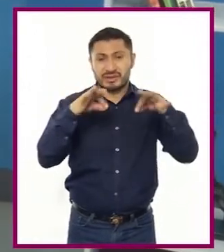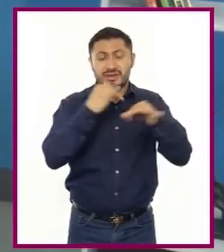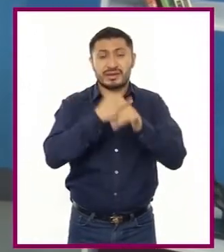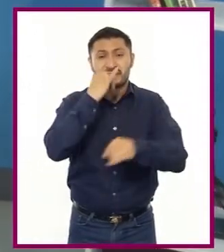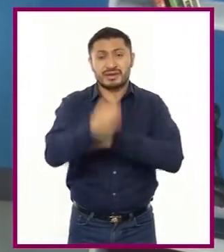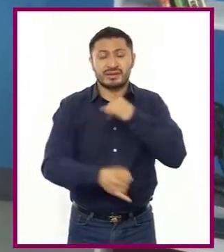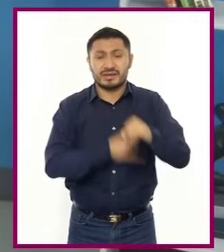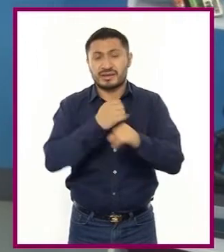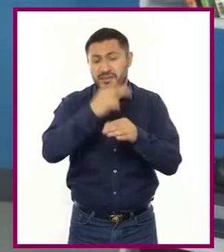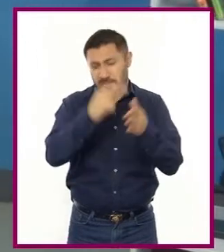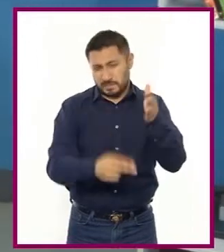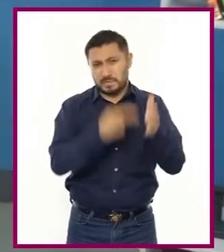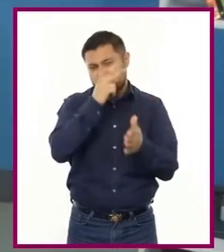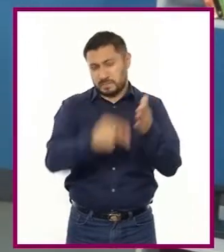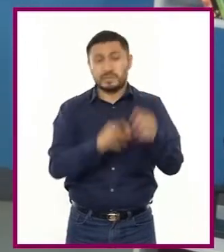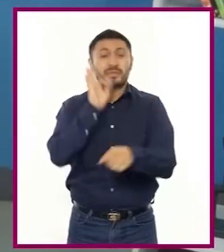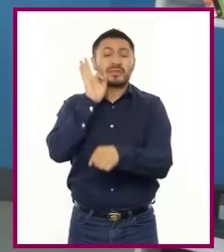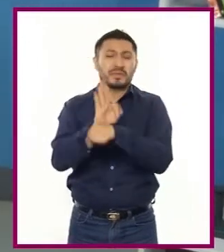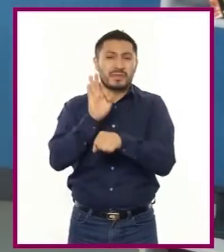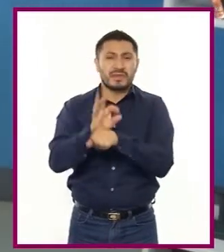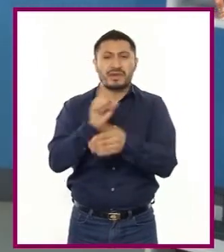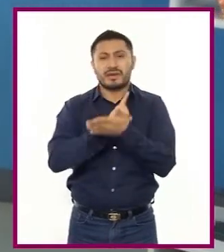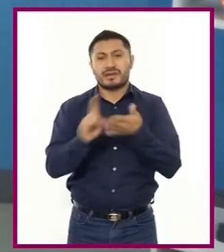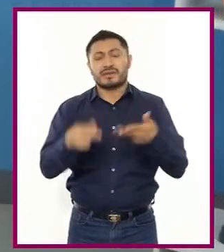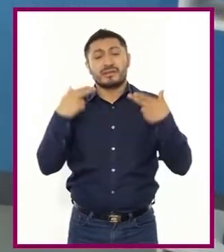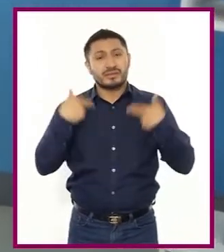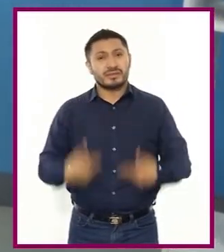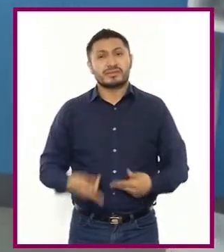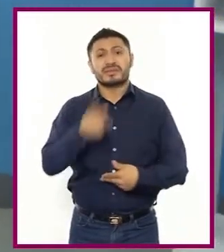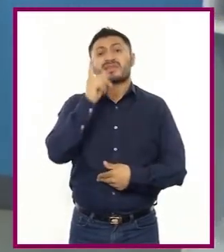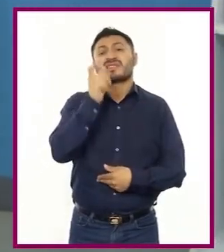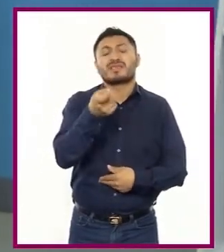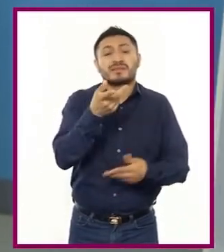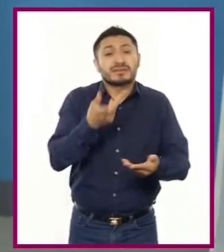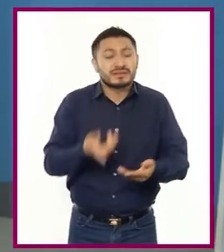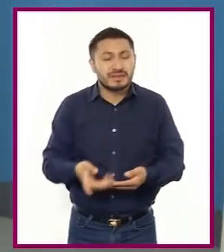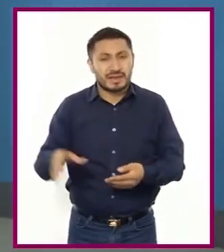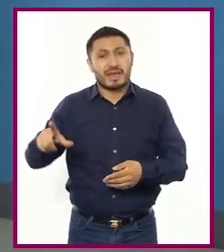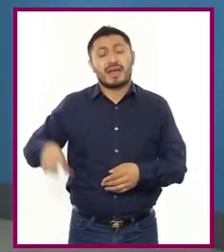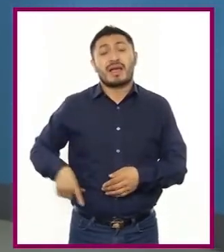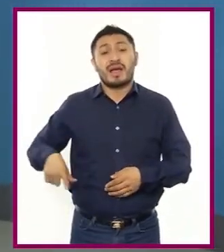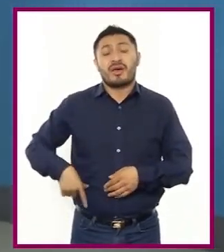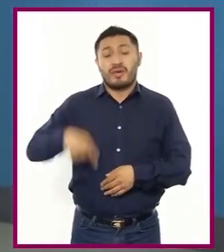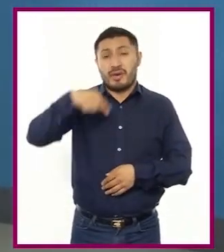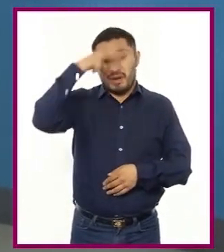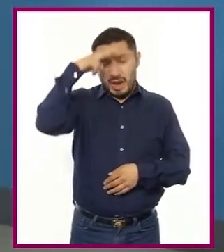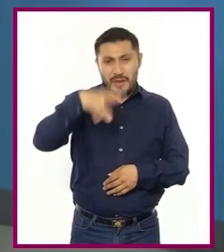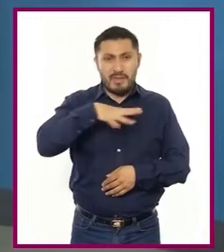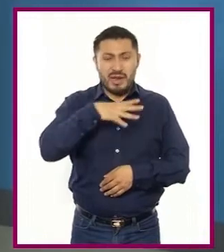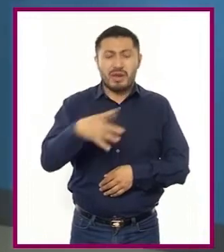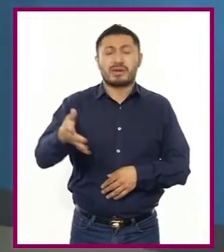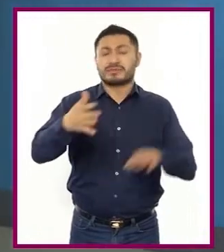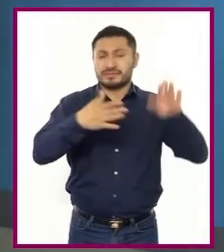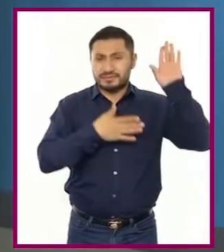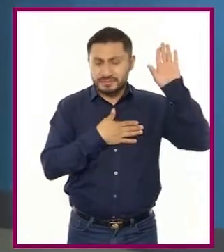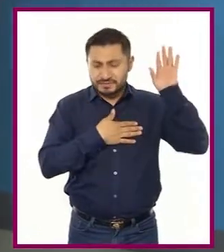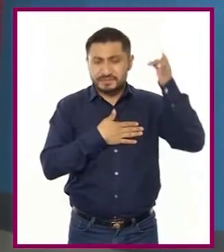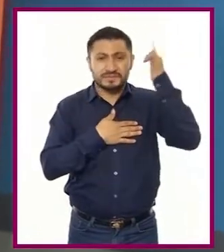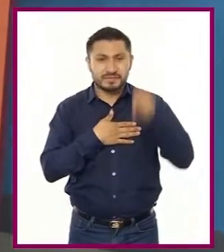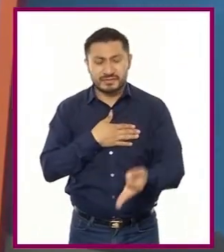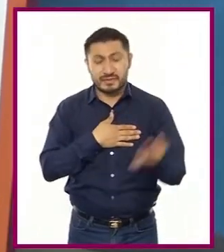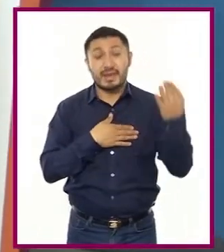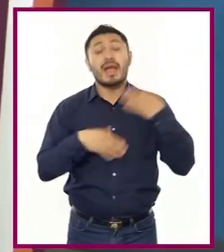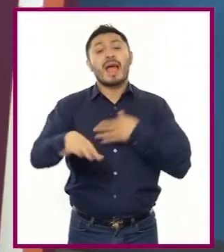internacionales en los que se protegen los derechos humanos, lo que significa que el Estado mexicano tiene el compromiso ante